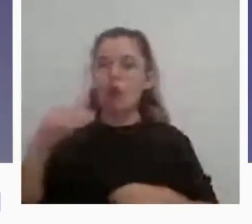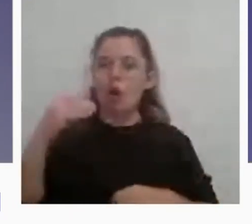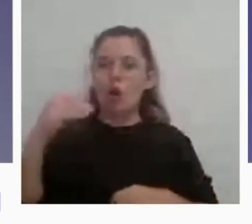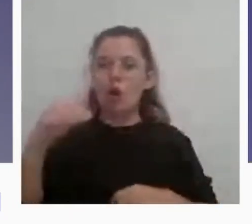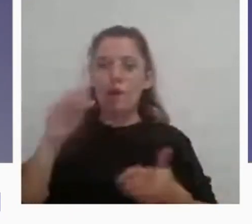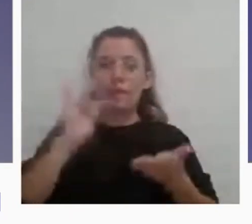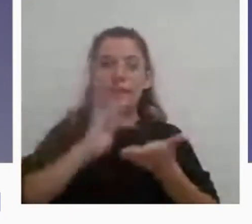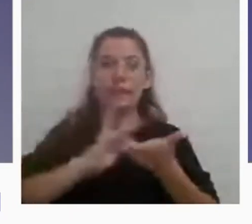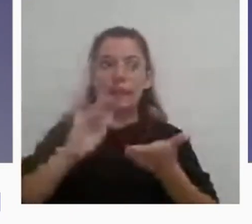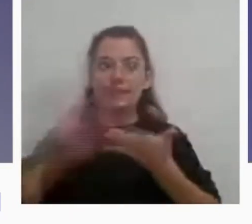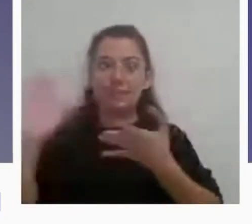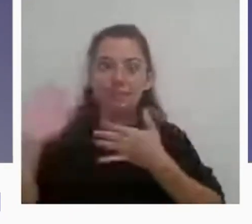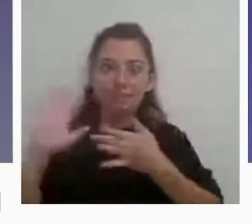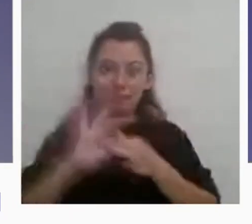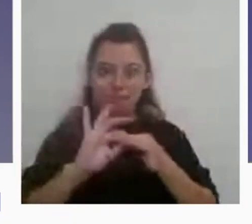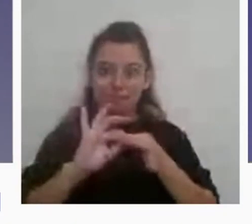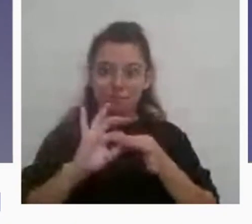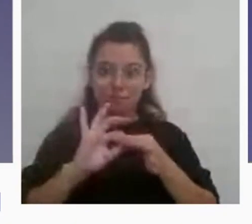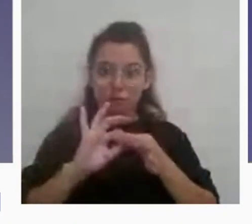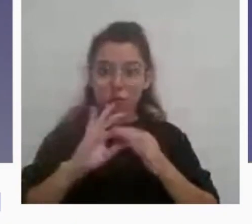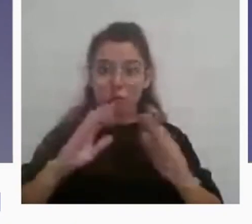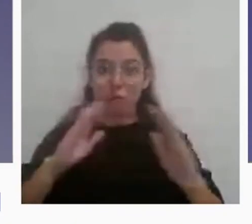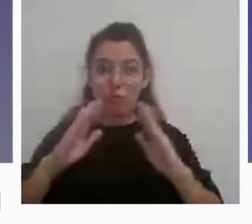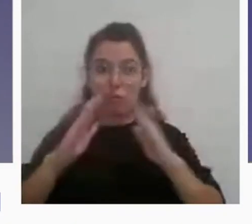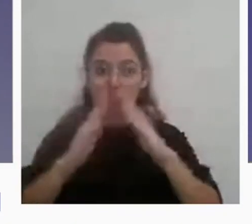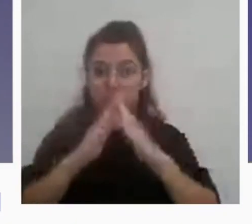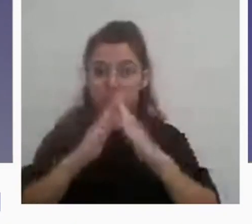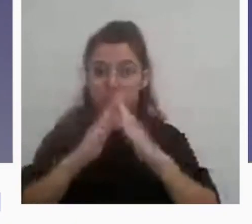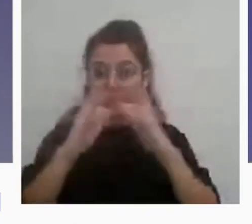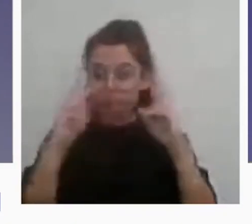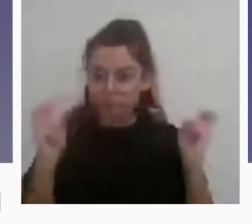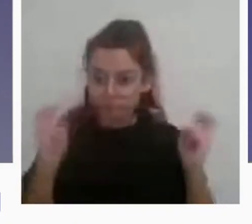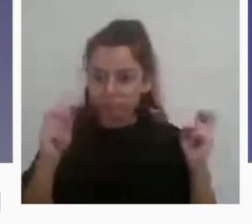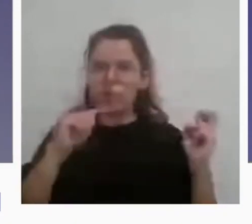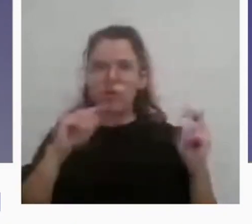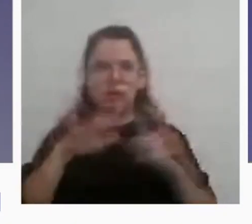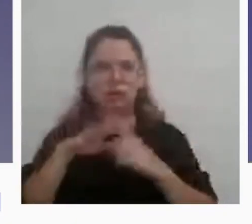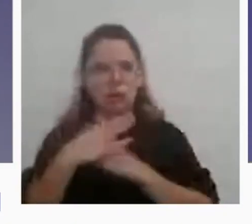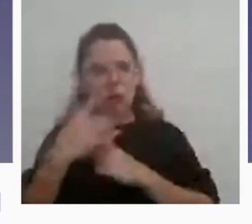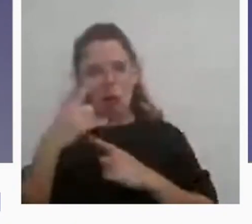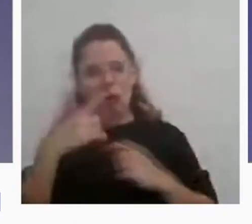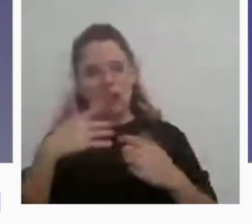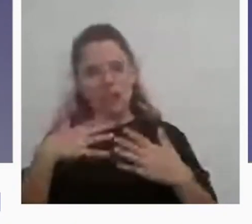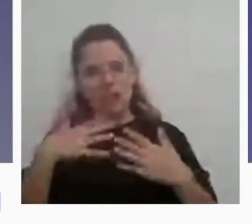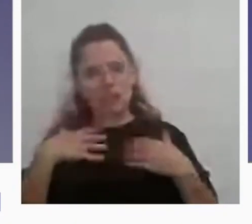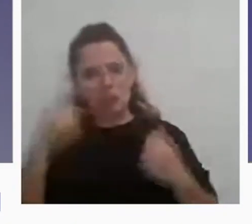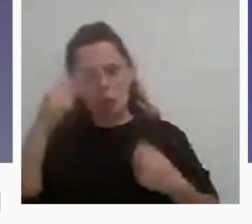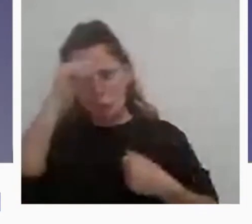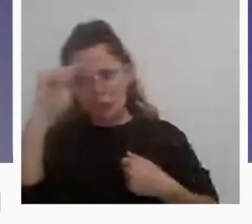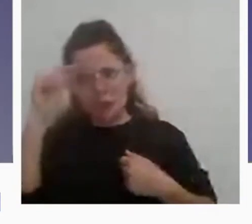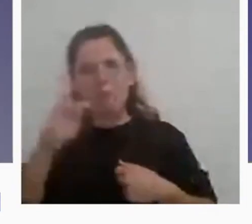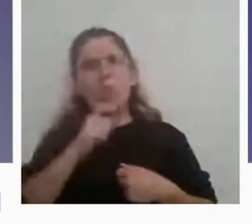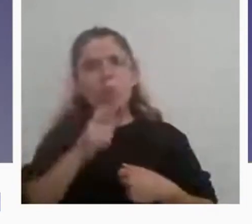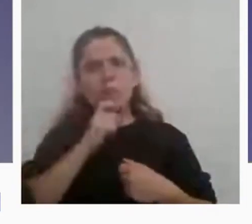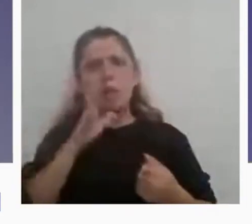digitalización que han estado en sus casas pero que han terminado en unas situaciones de salud mental muy complejas por esta situación de